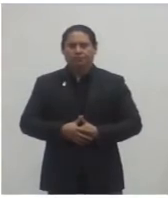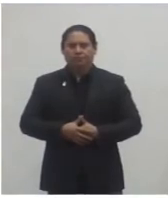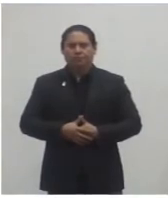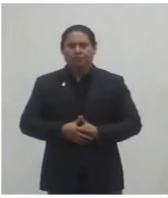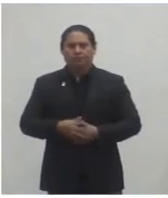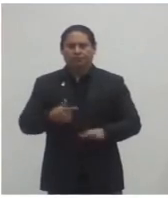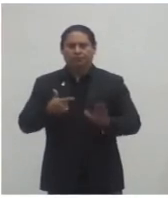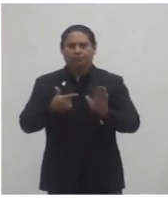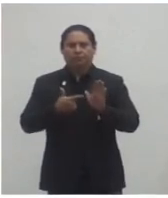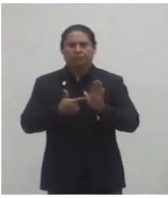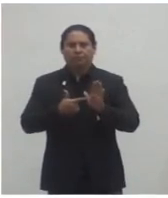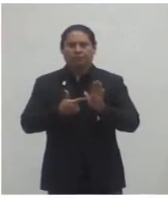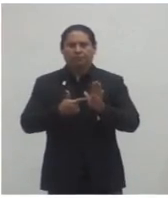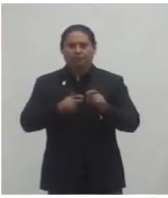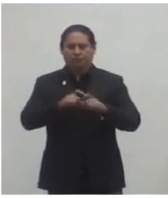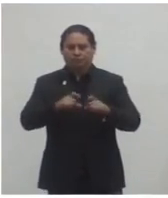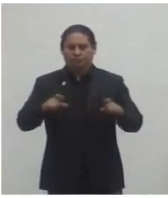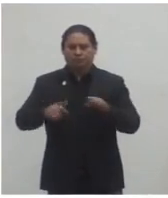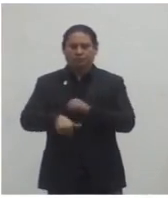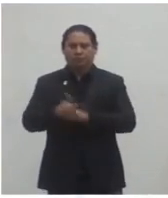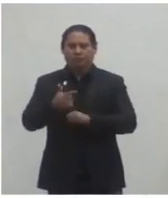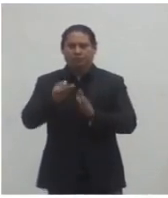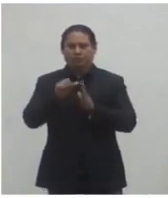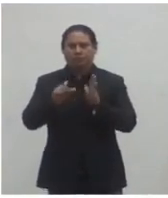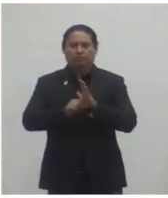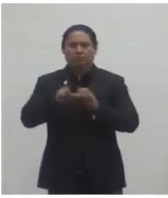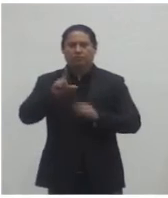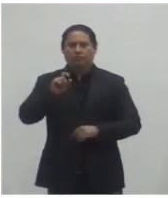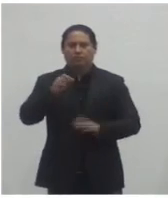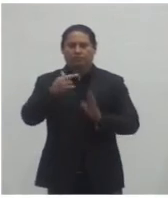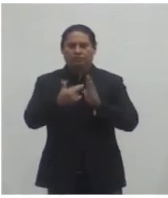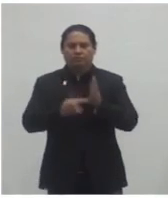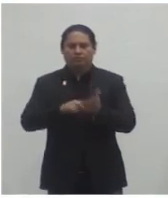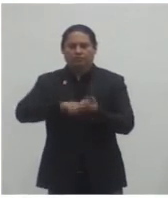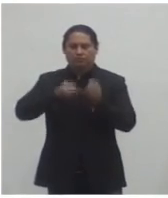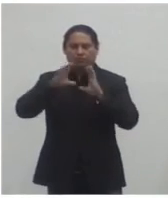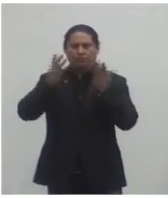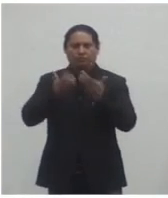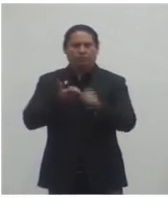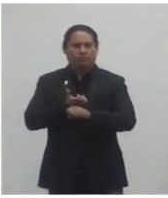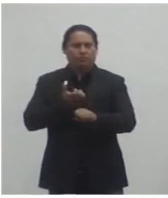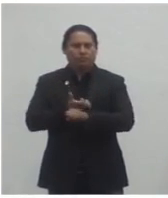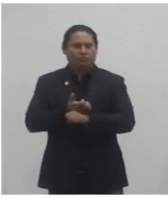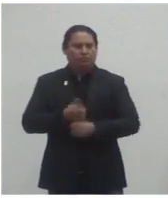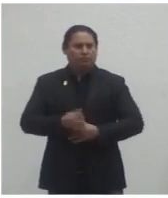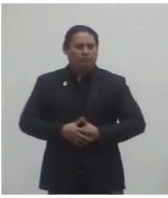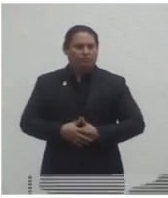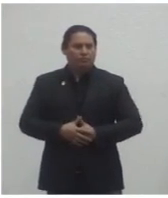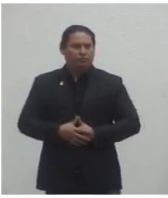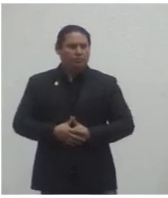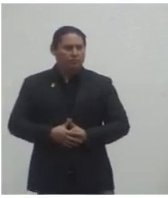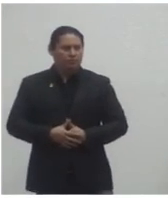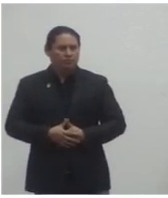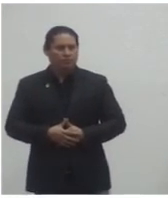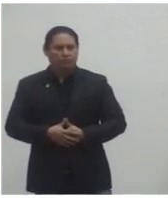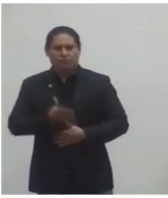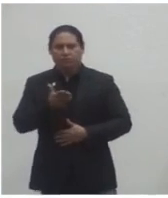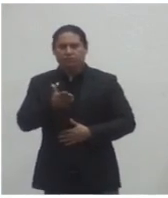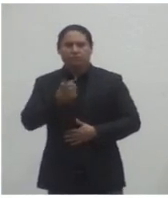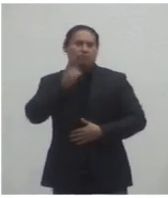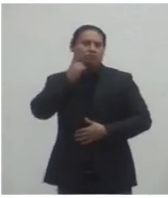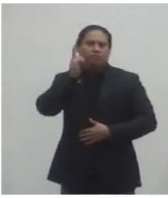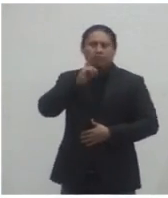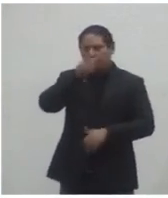Con fundamento en la fracción 12ª del artículo 20 del reglamento interior de este propio Congreso, solicito a